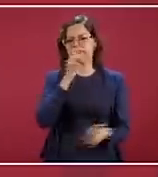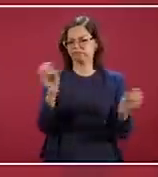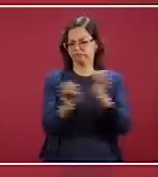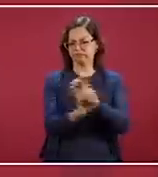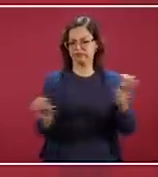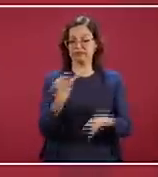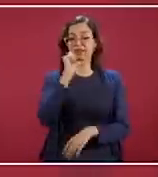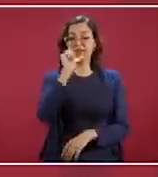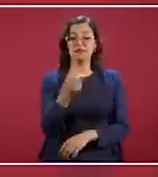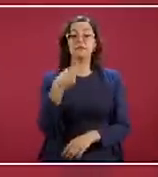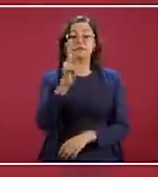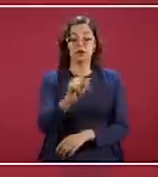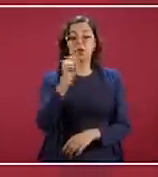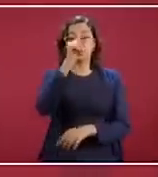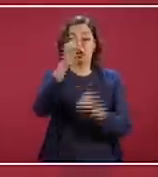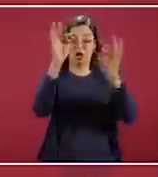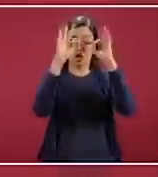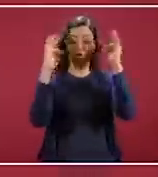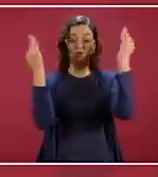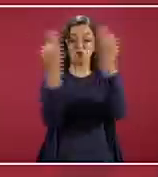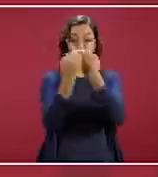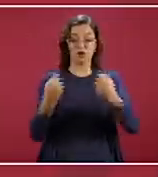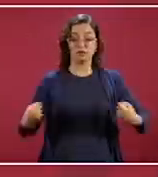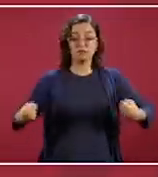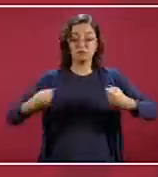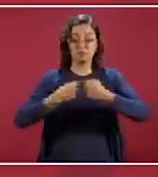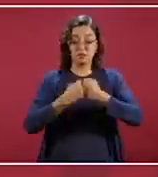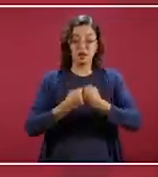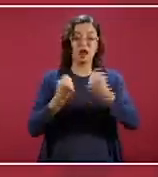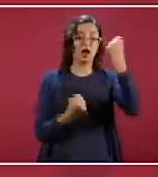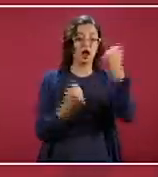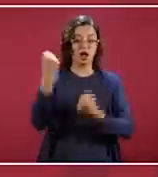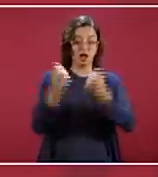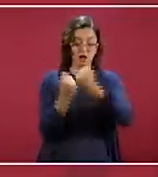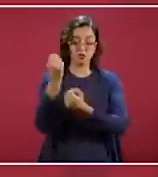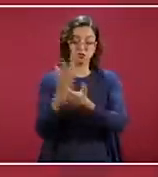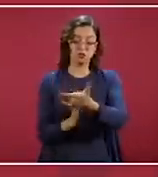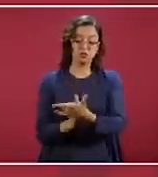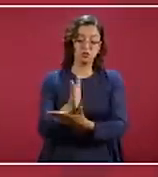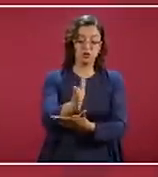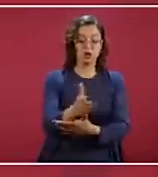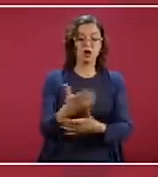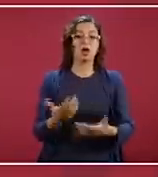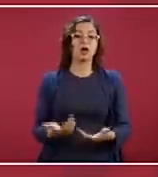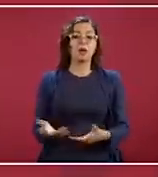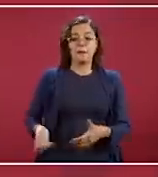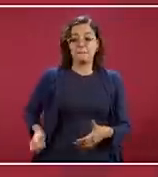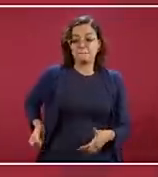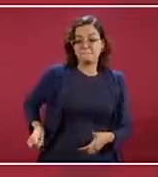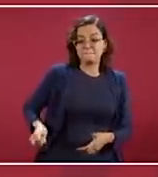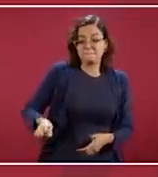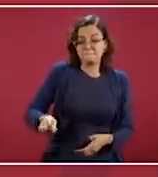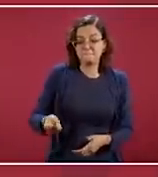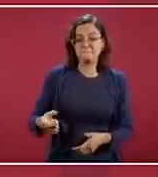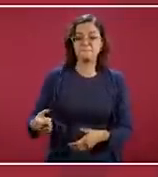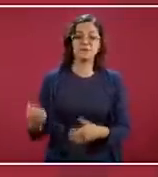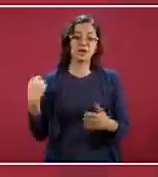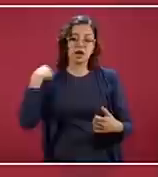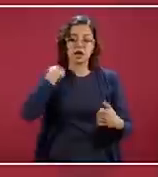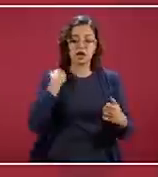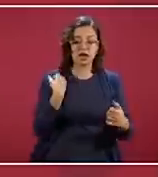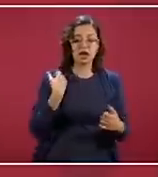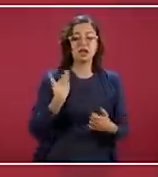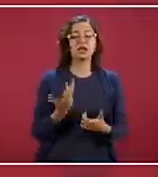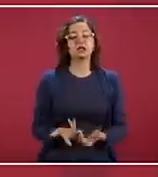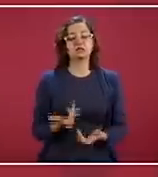por la introducción del vehículo, de maletas, pero el SAT